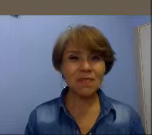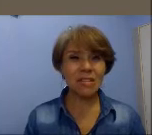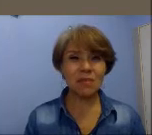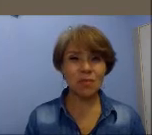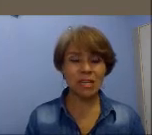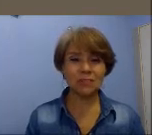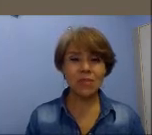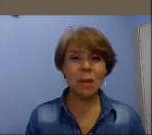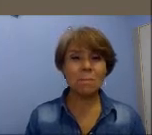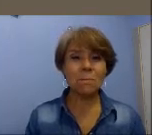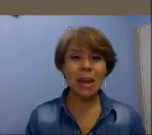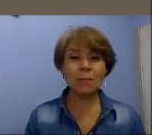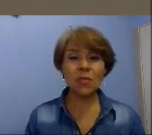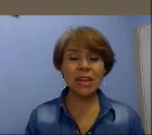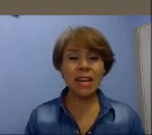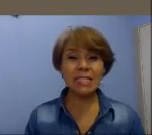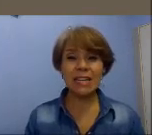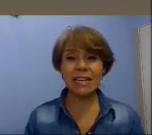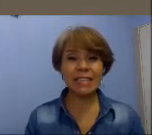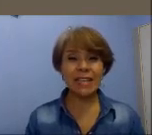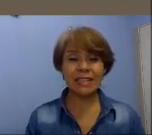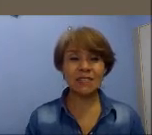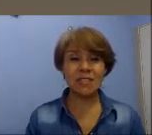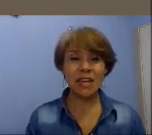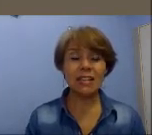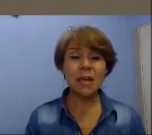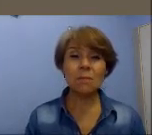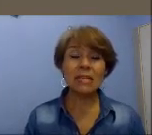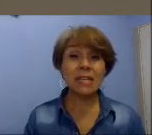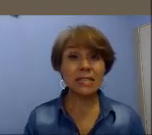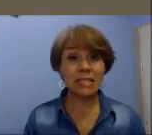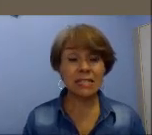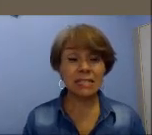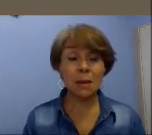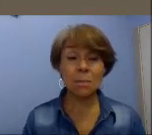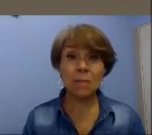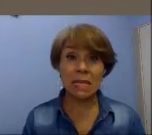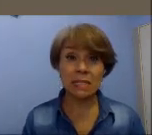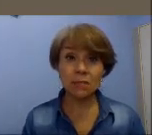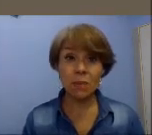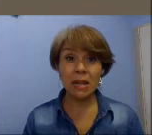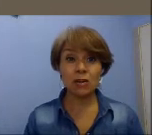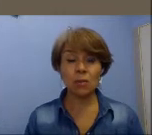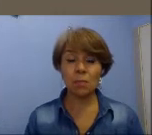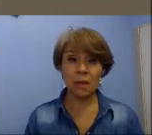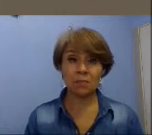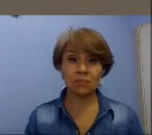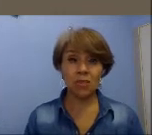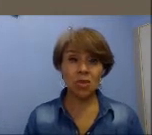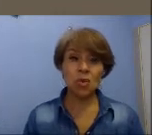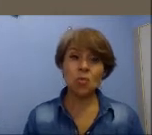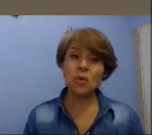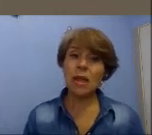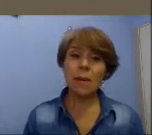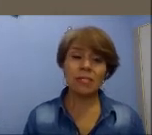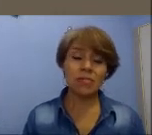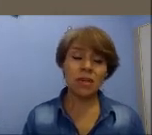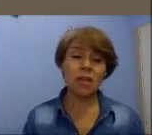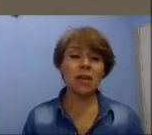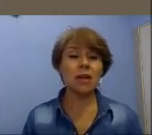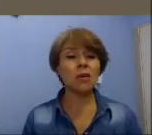Ok, mis amores. Para poder realizar esta actividad vas a necesitar pinzas para ropa,